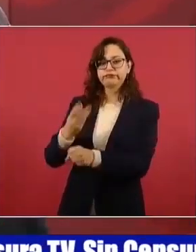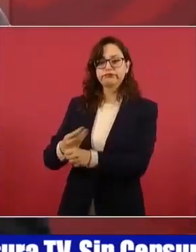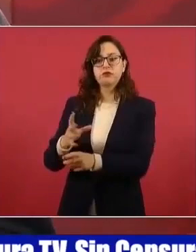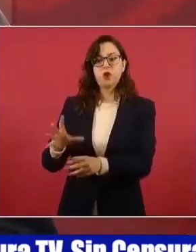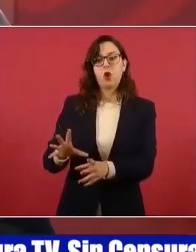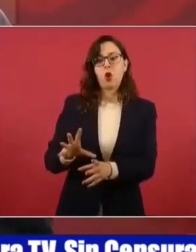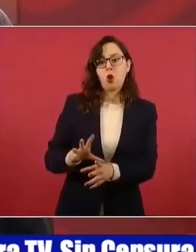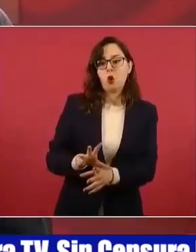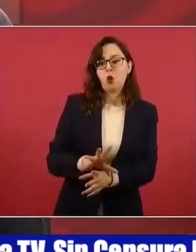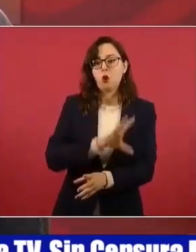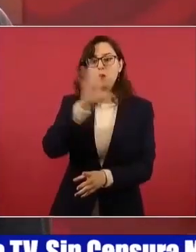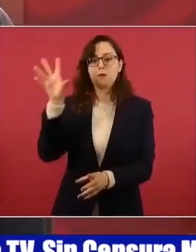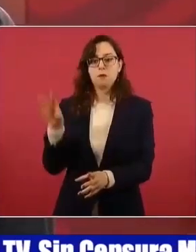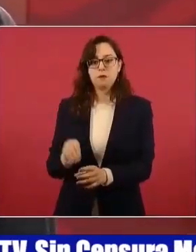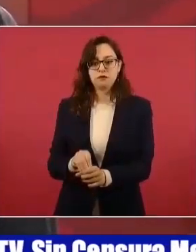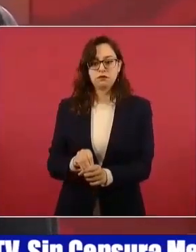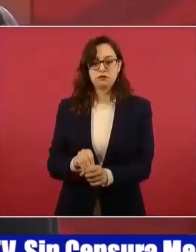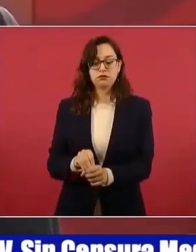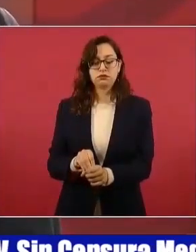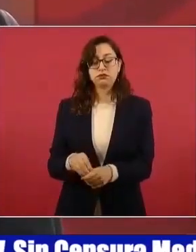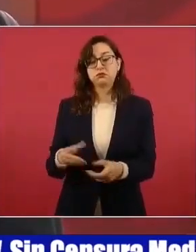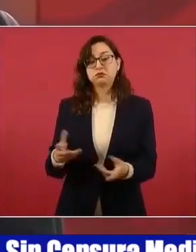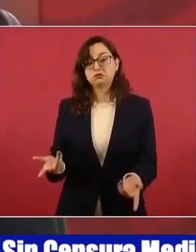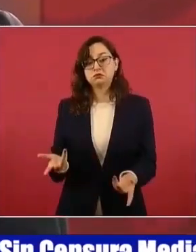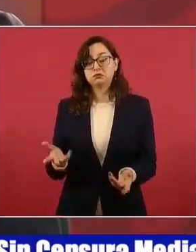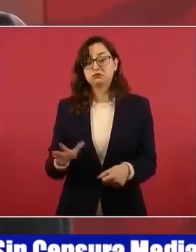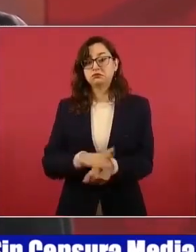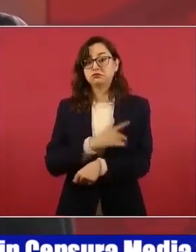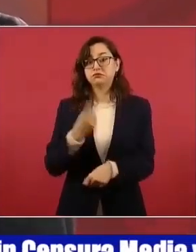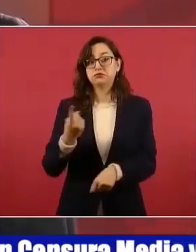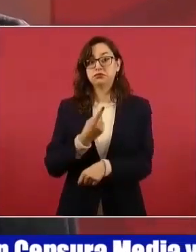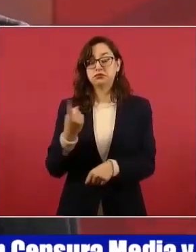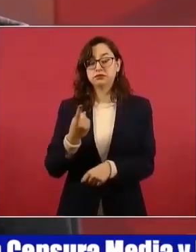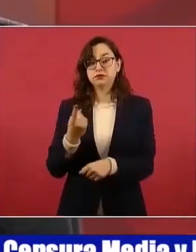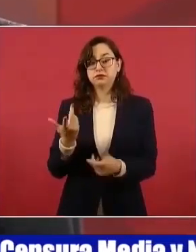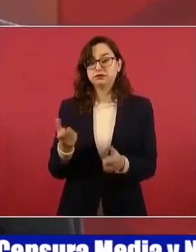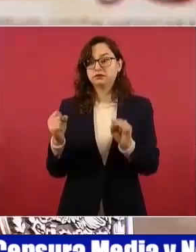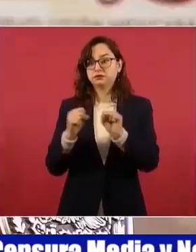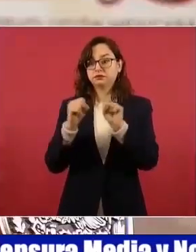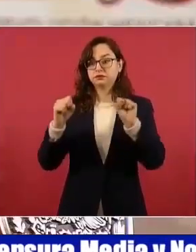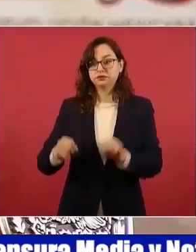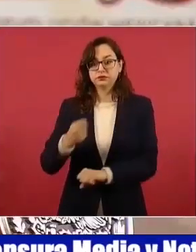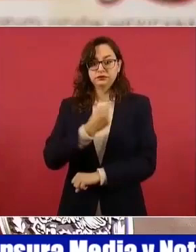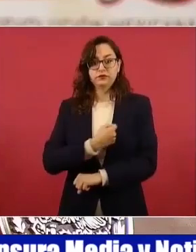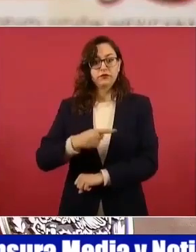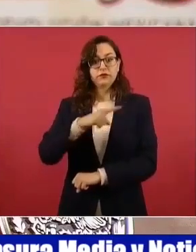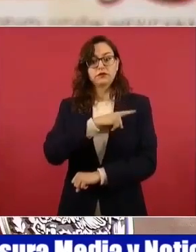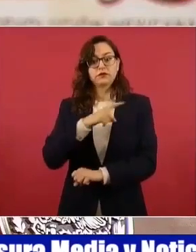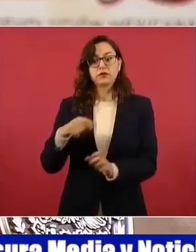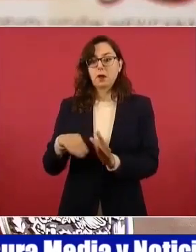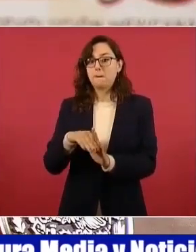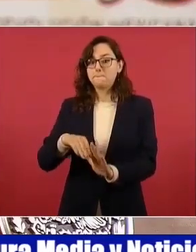por reiniciar las obras del tramo 5 del Tren Maya. ¿Tú qué opinas sobre esto, querido Enrique Legorreta?